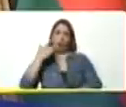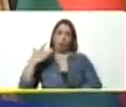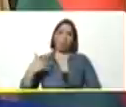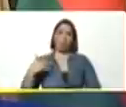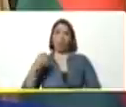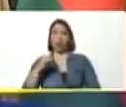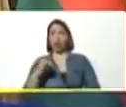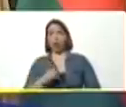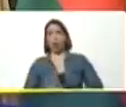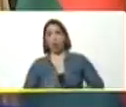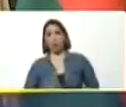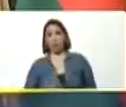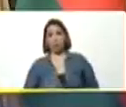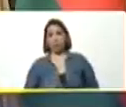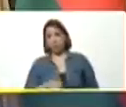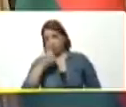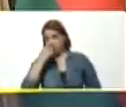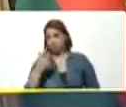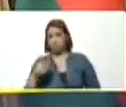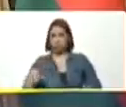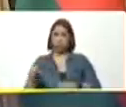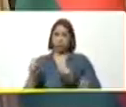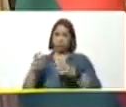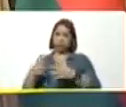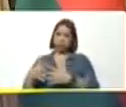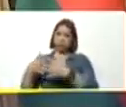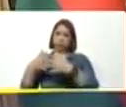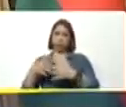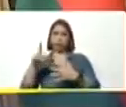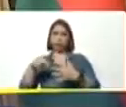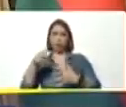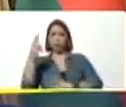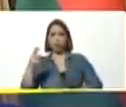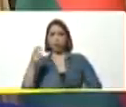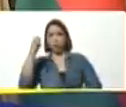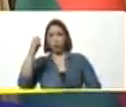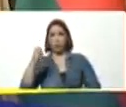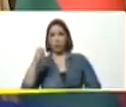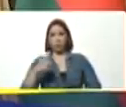el egocentrismo del imperio estadounidense y de la Unión Europea.